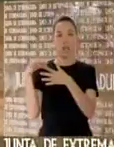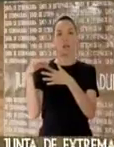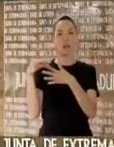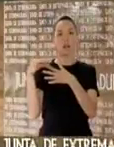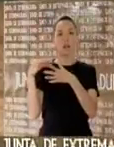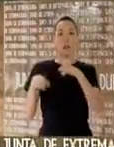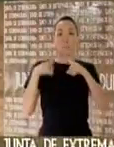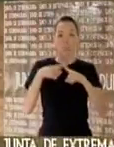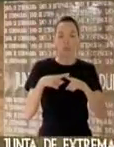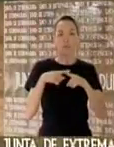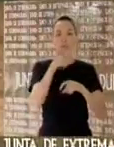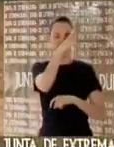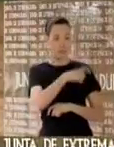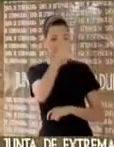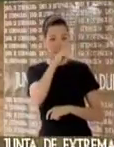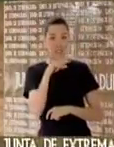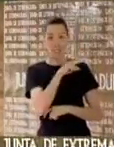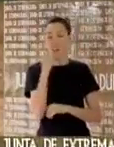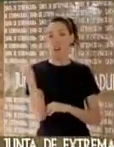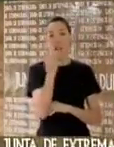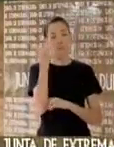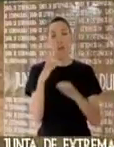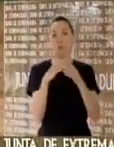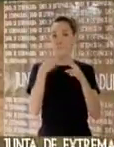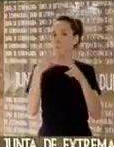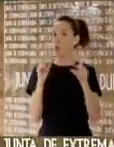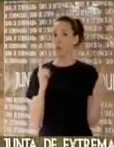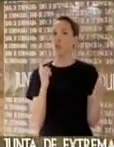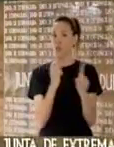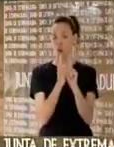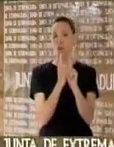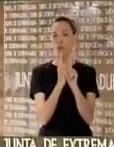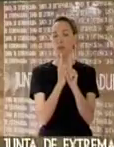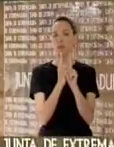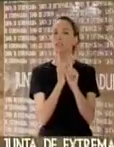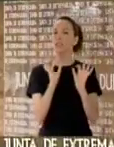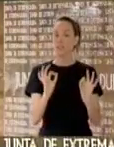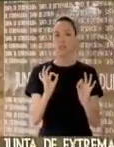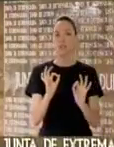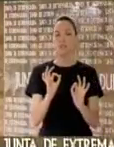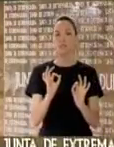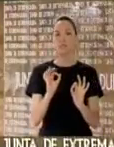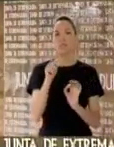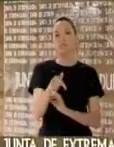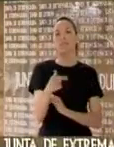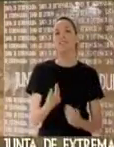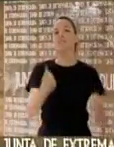a él como jefe de la oposición es absoluto a la hora de abordar lo que son las